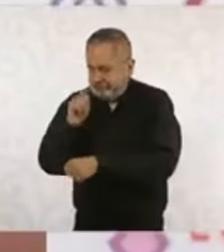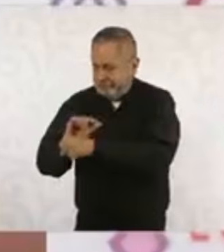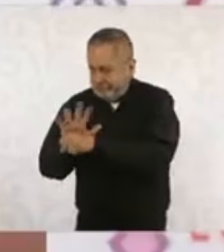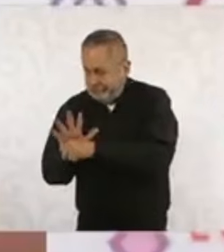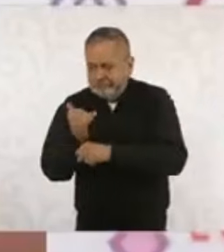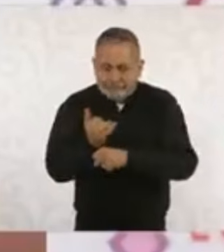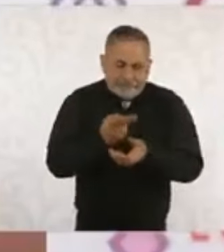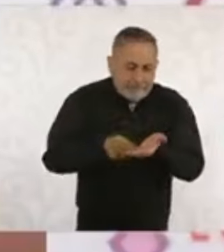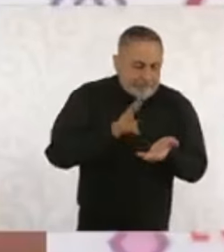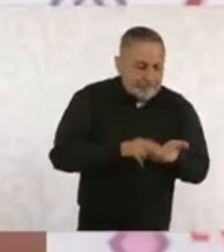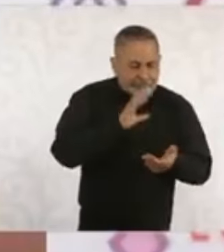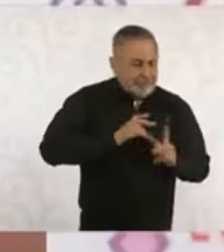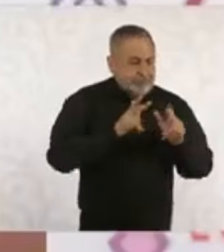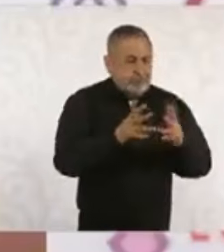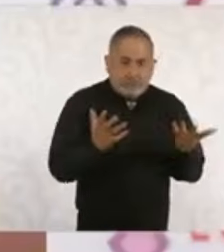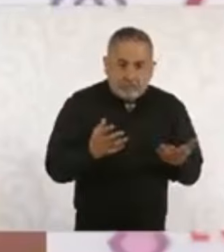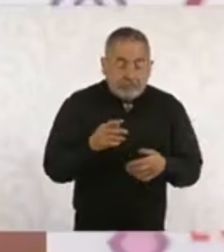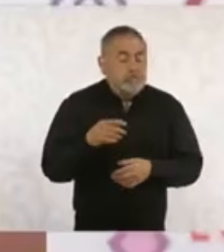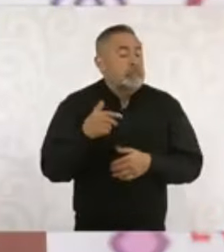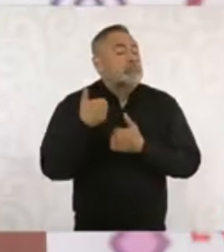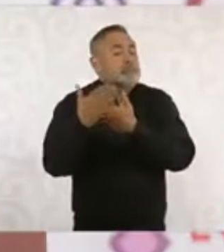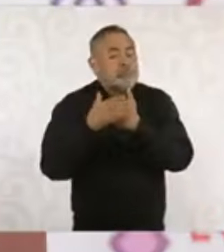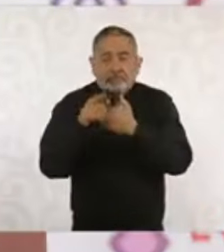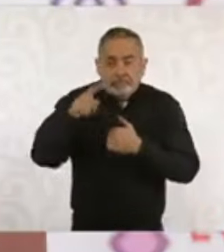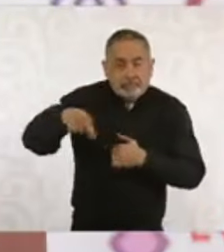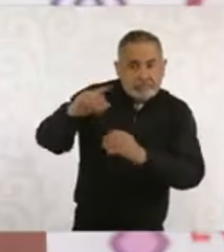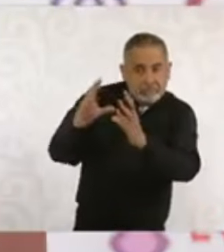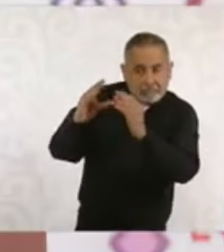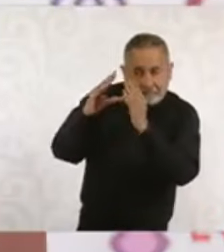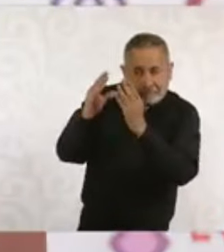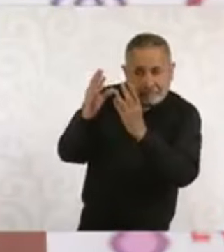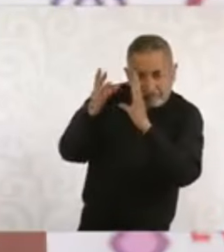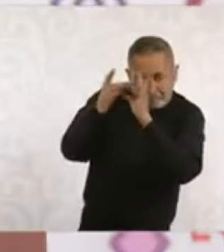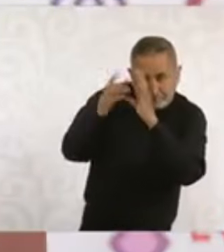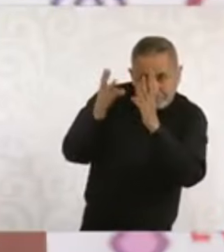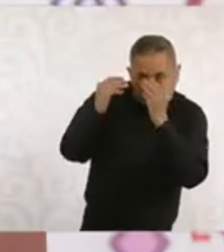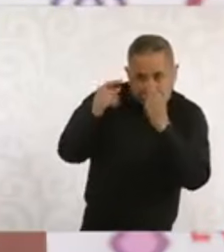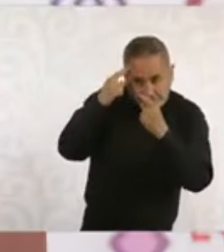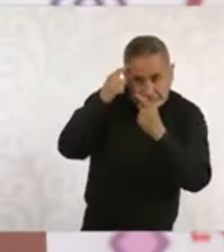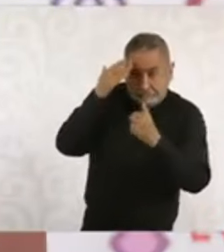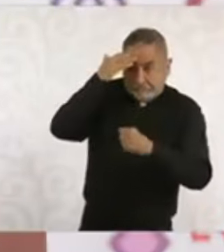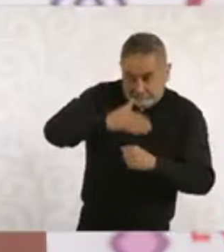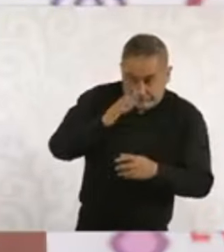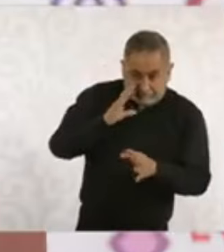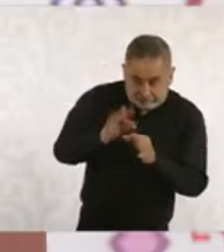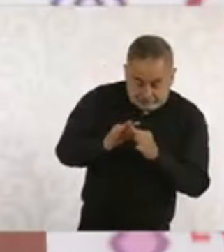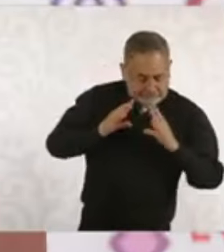cuando tengamos ya la transferencia de tecnología y preparemos el RNA,